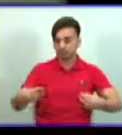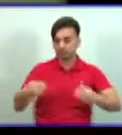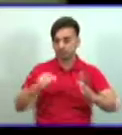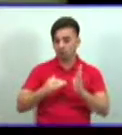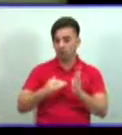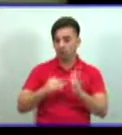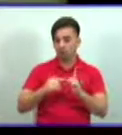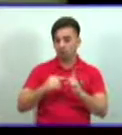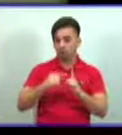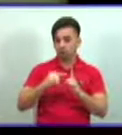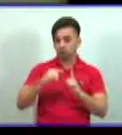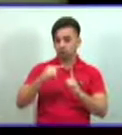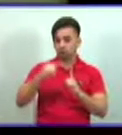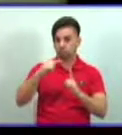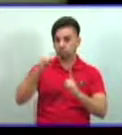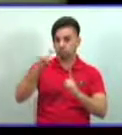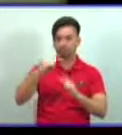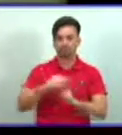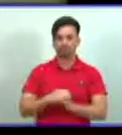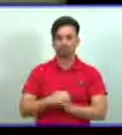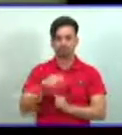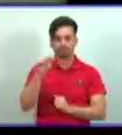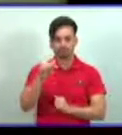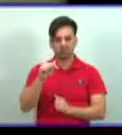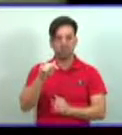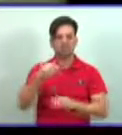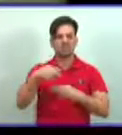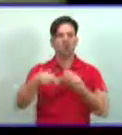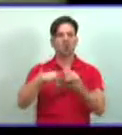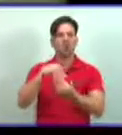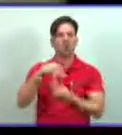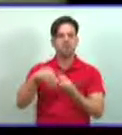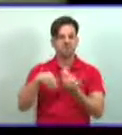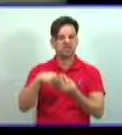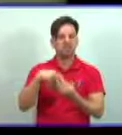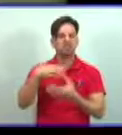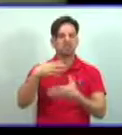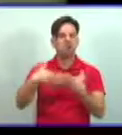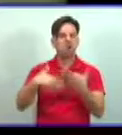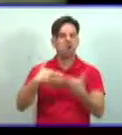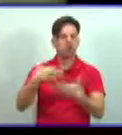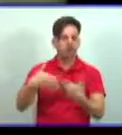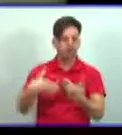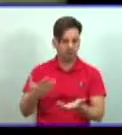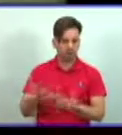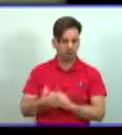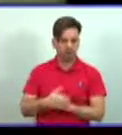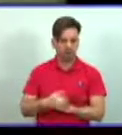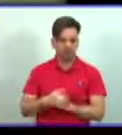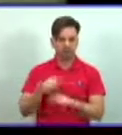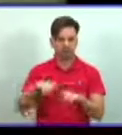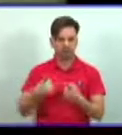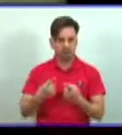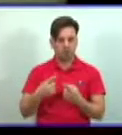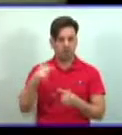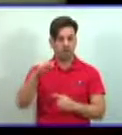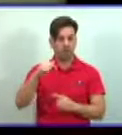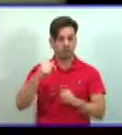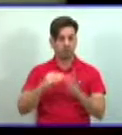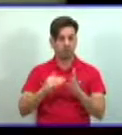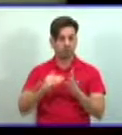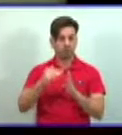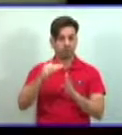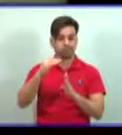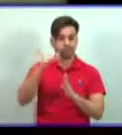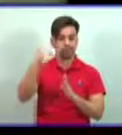y entonces se convierte en un problema, pues aumenta la temperatura y entonces sucede el cambio climático.